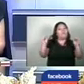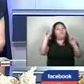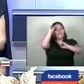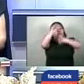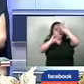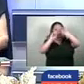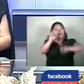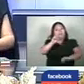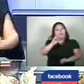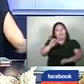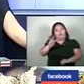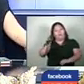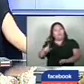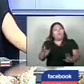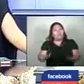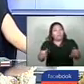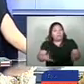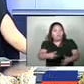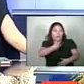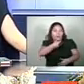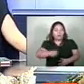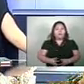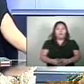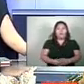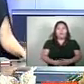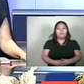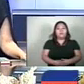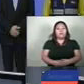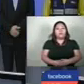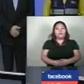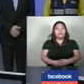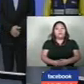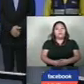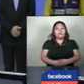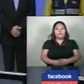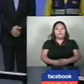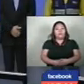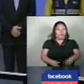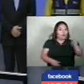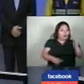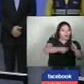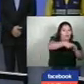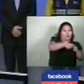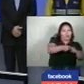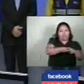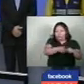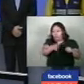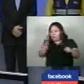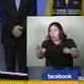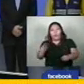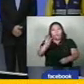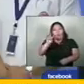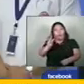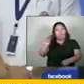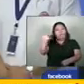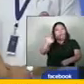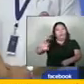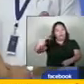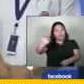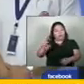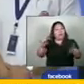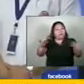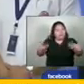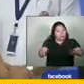2021. Conozcamos más en el siguiente reporte. Del 1 de diciembre al 2 de enero de este año, las